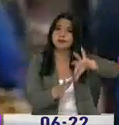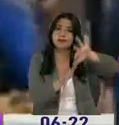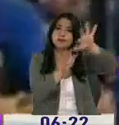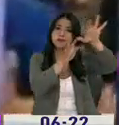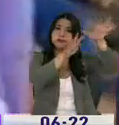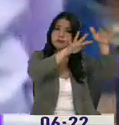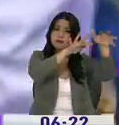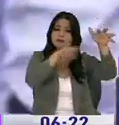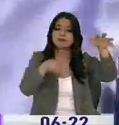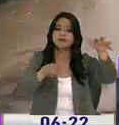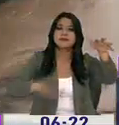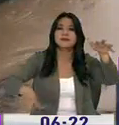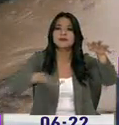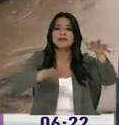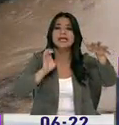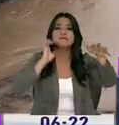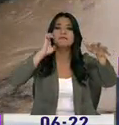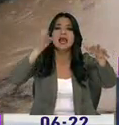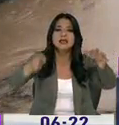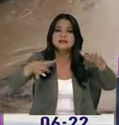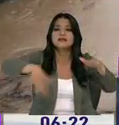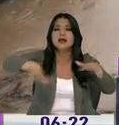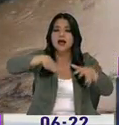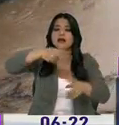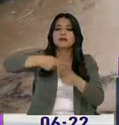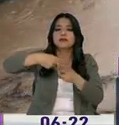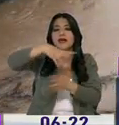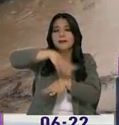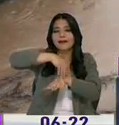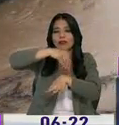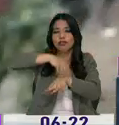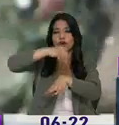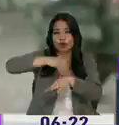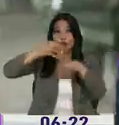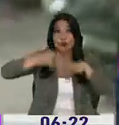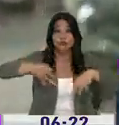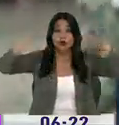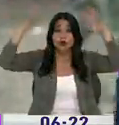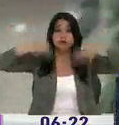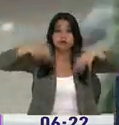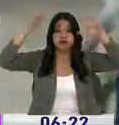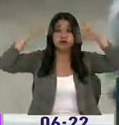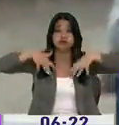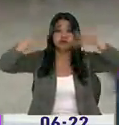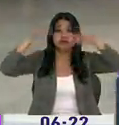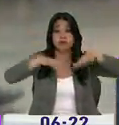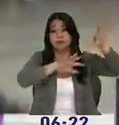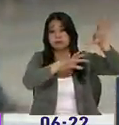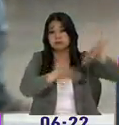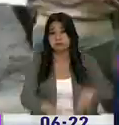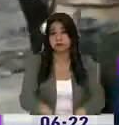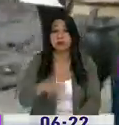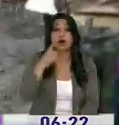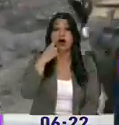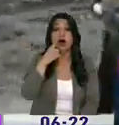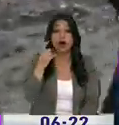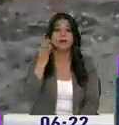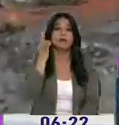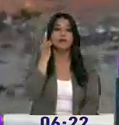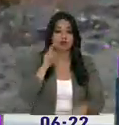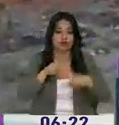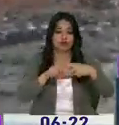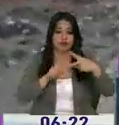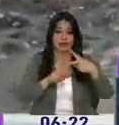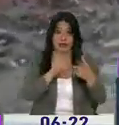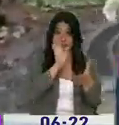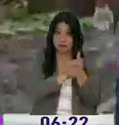La Esperanza de Quevedo. La intensa lluvia provocó la desgracia, donde murieron los esposos Ivonne Pulgar y Junior